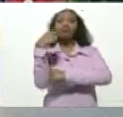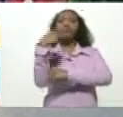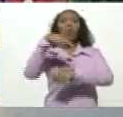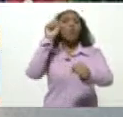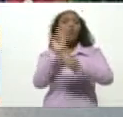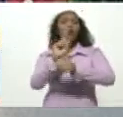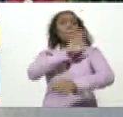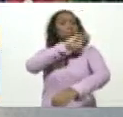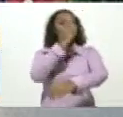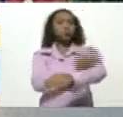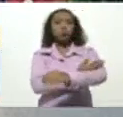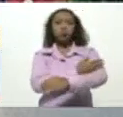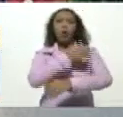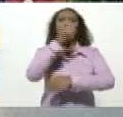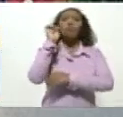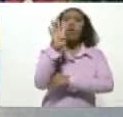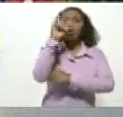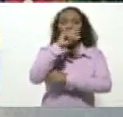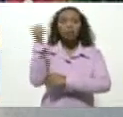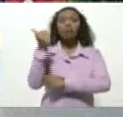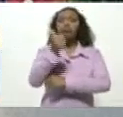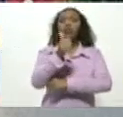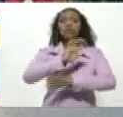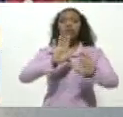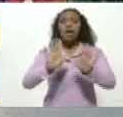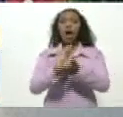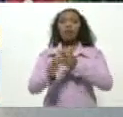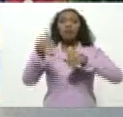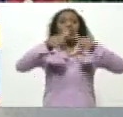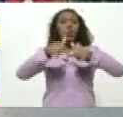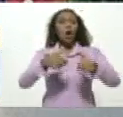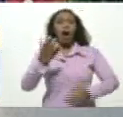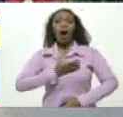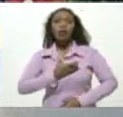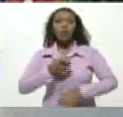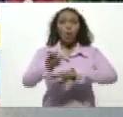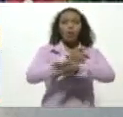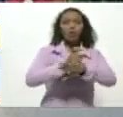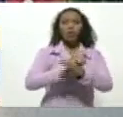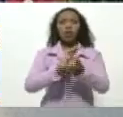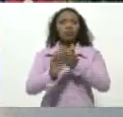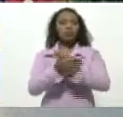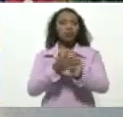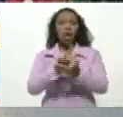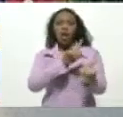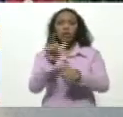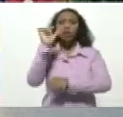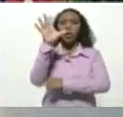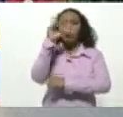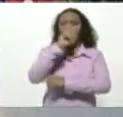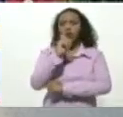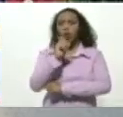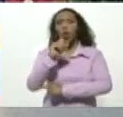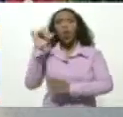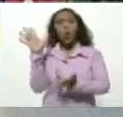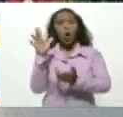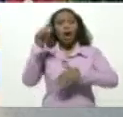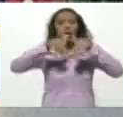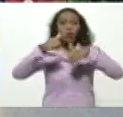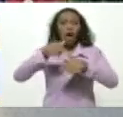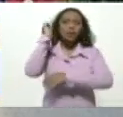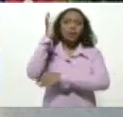poder cada 4 años cuando hay elecciones para alcaldes, gobernador, cada 5 años cuando hay elecciones para